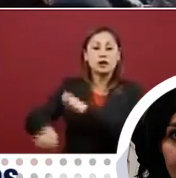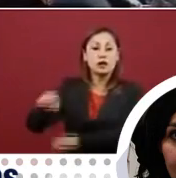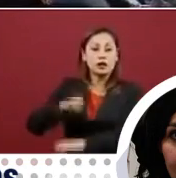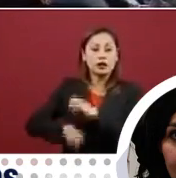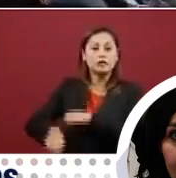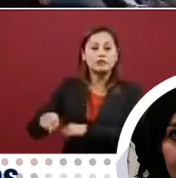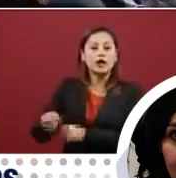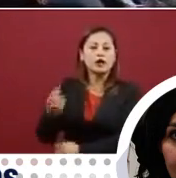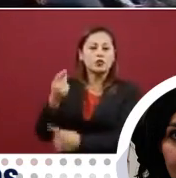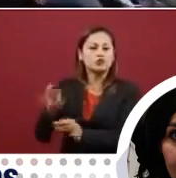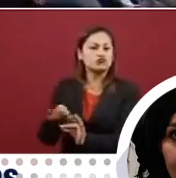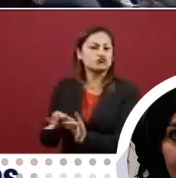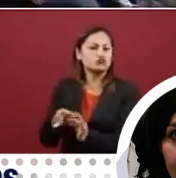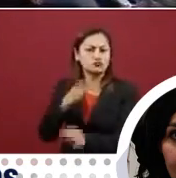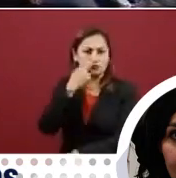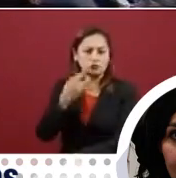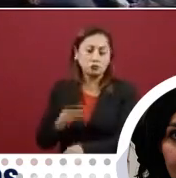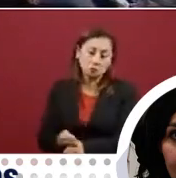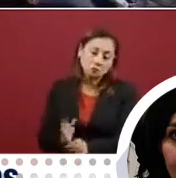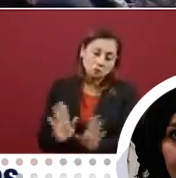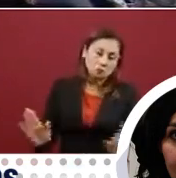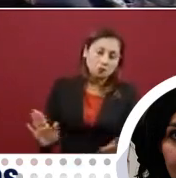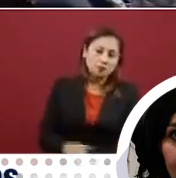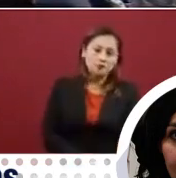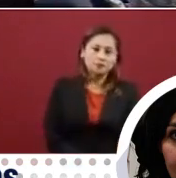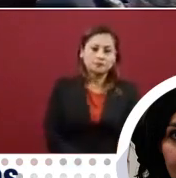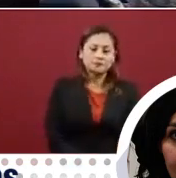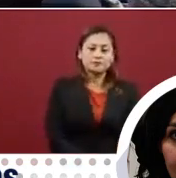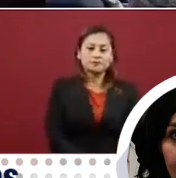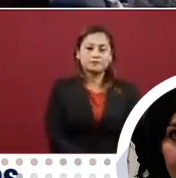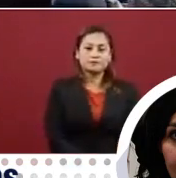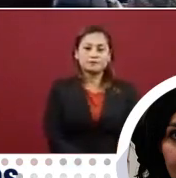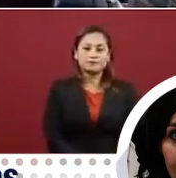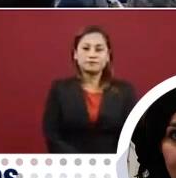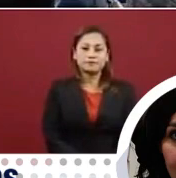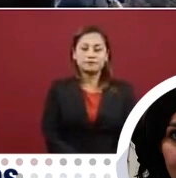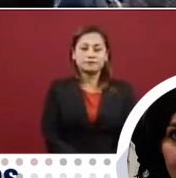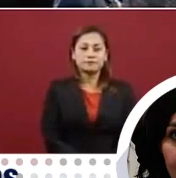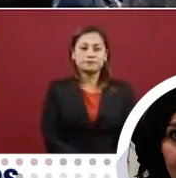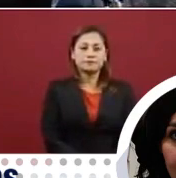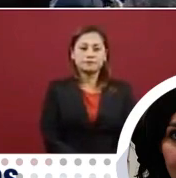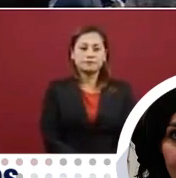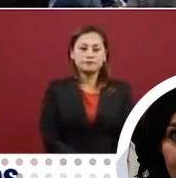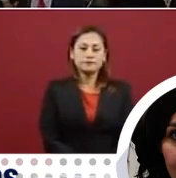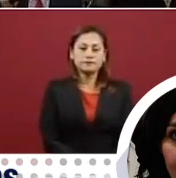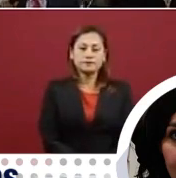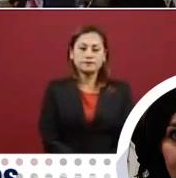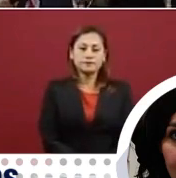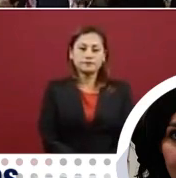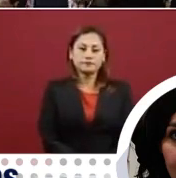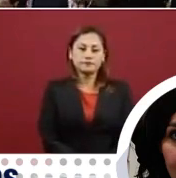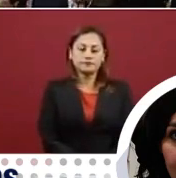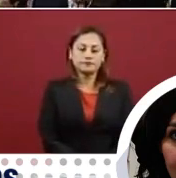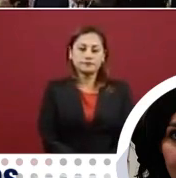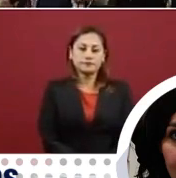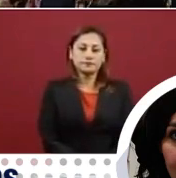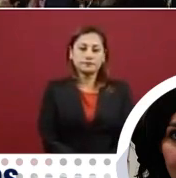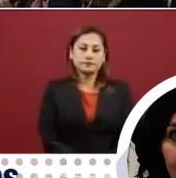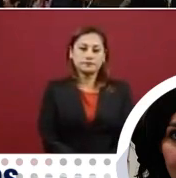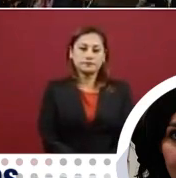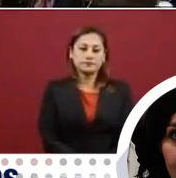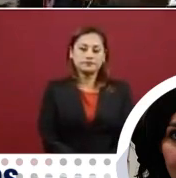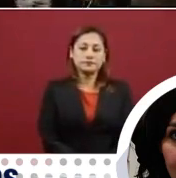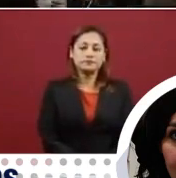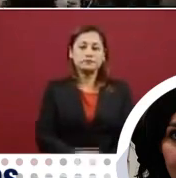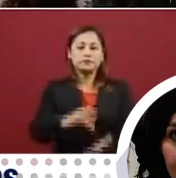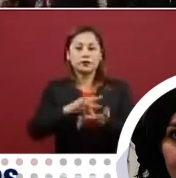agresiones, porque ahí van incluida toda la gama, ¿no? Por supuesto. Exactamente. Bien, ¿y ves las intenciones de que